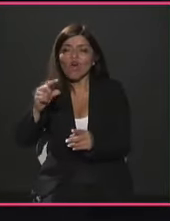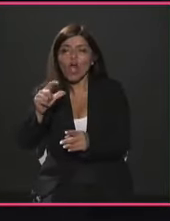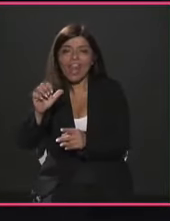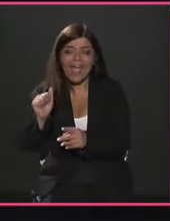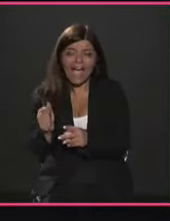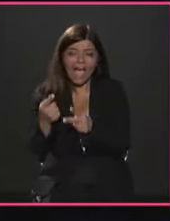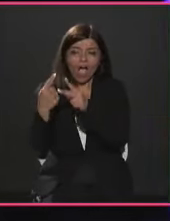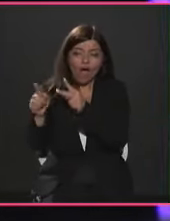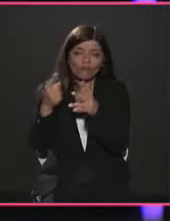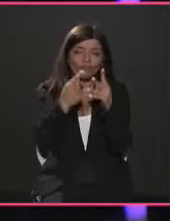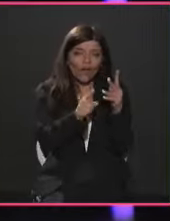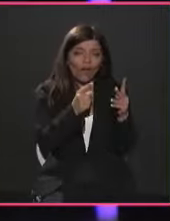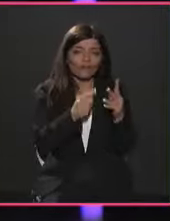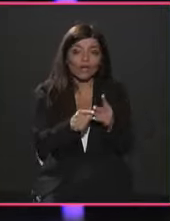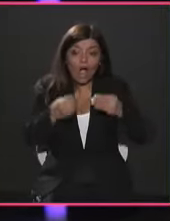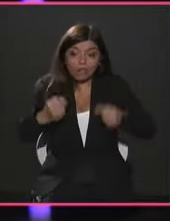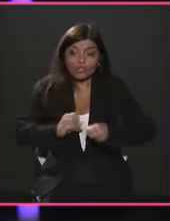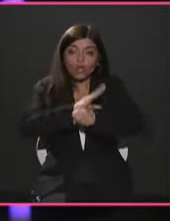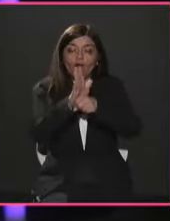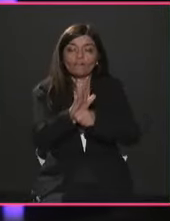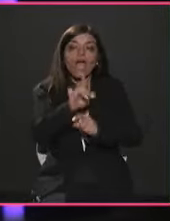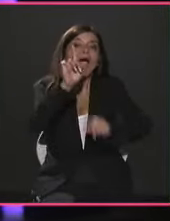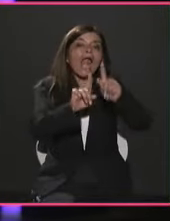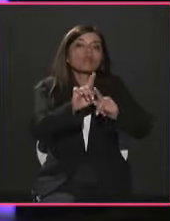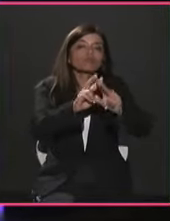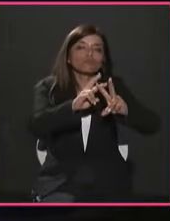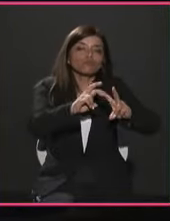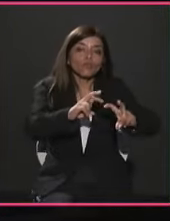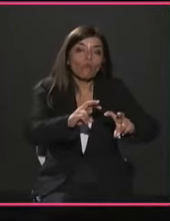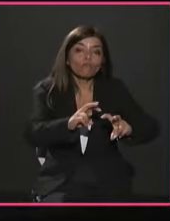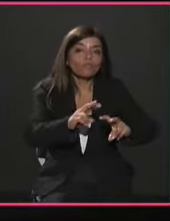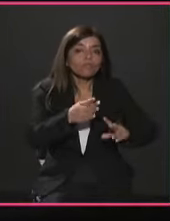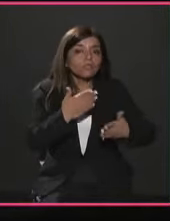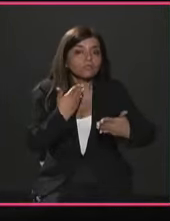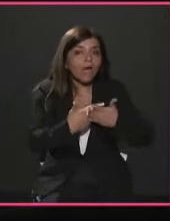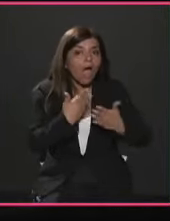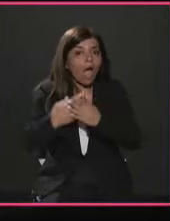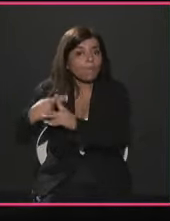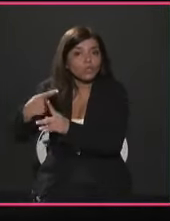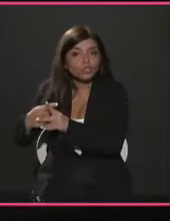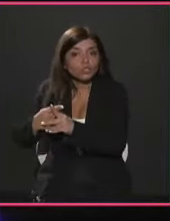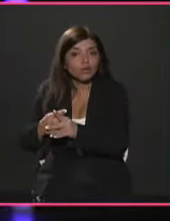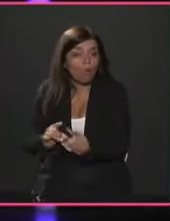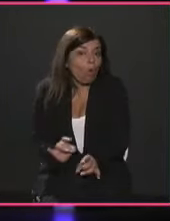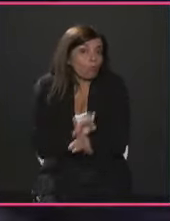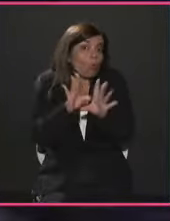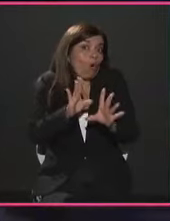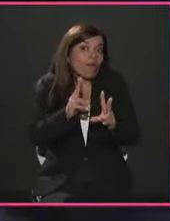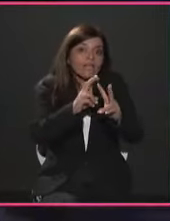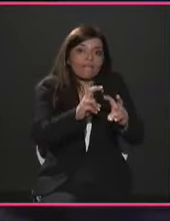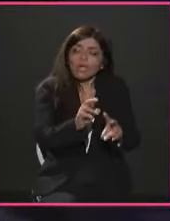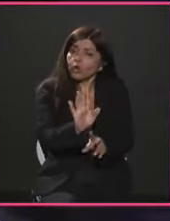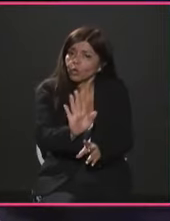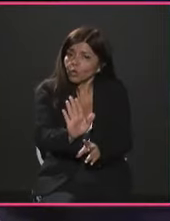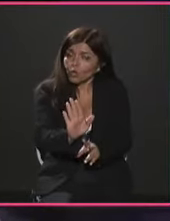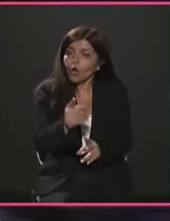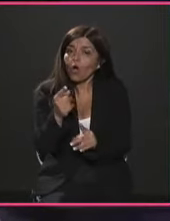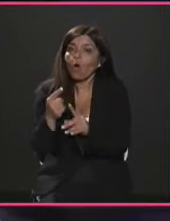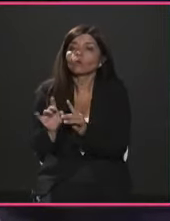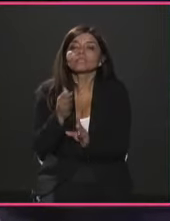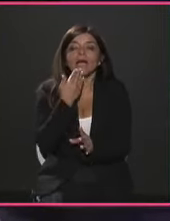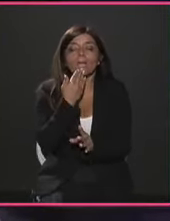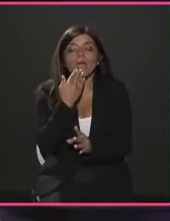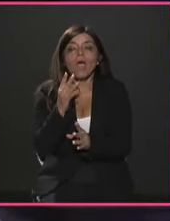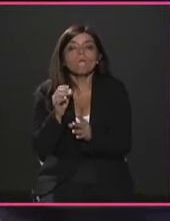el covid vamos a hablar sobre algunos virus que pueden ser medicina no estoy hablando sobre cualquier tipo de virus tampoco estoy hablando